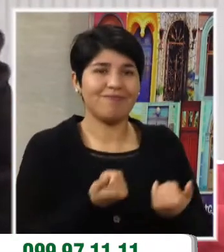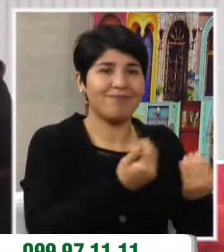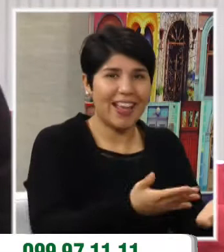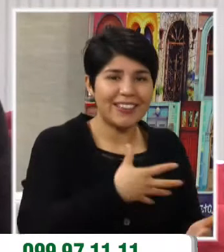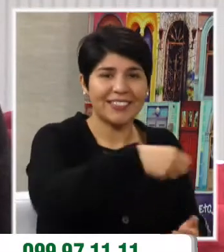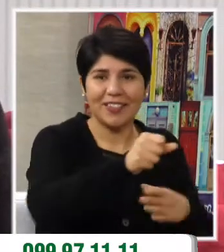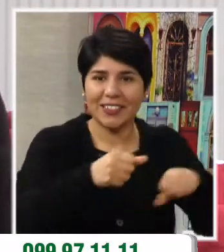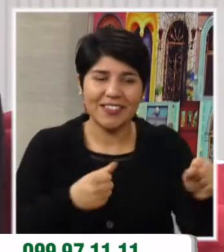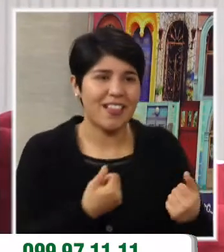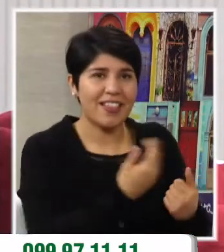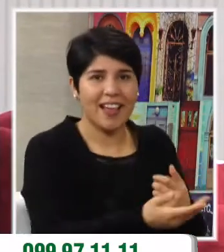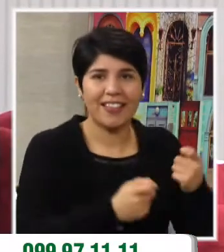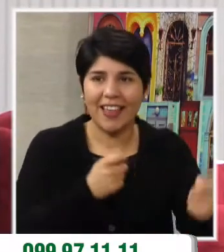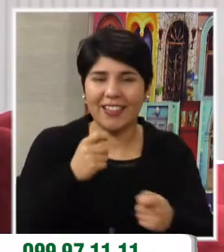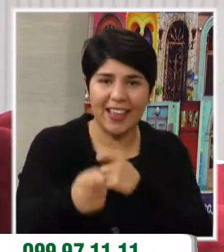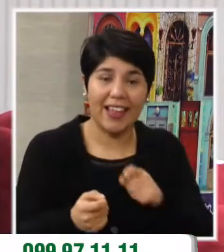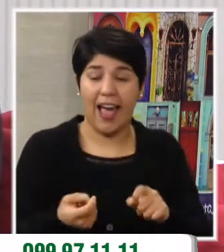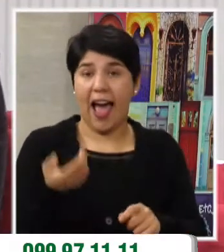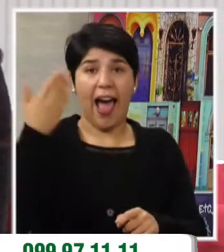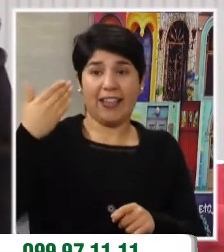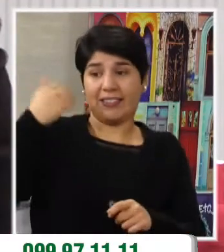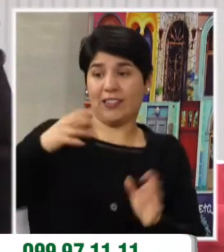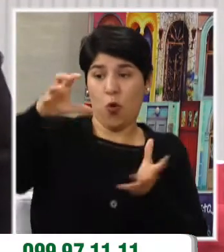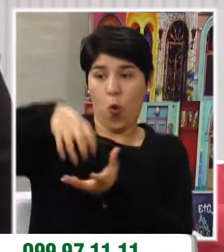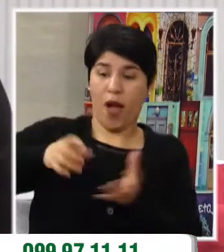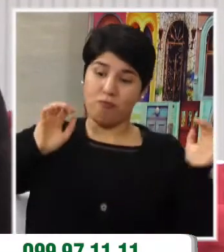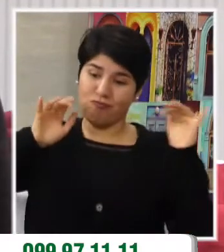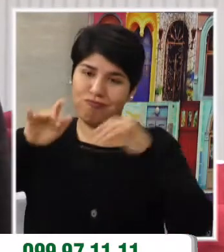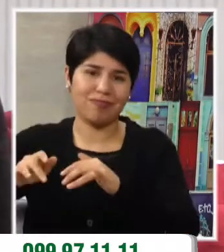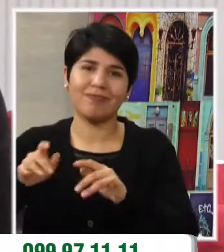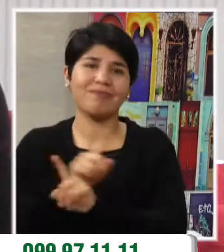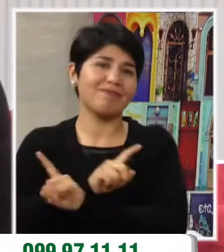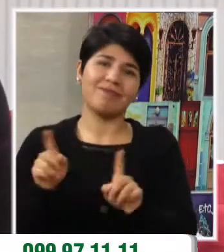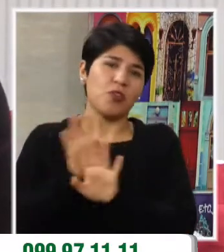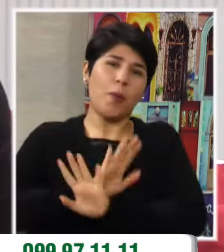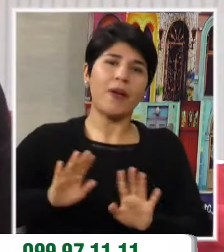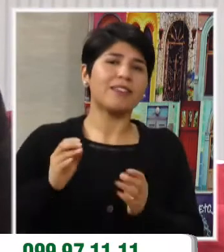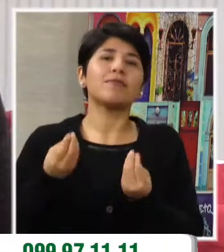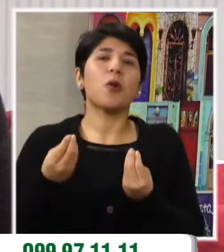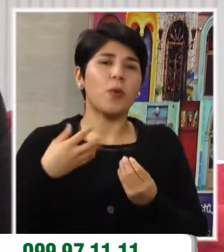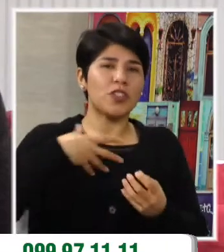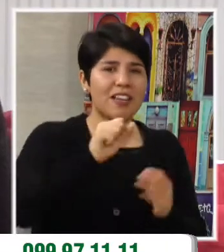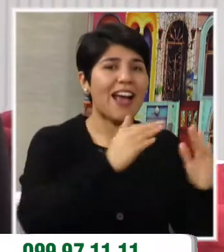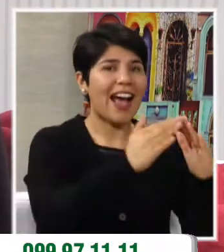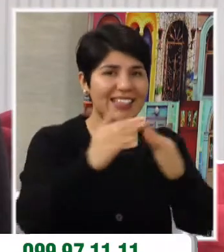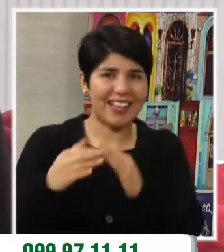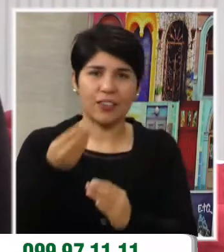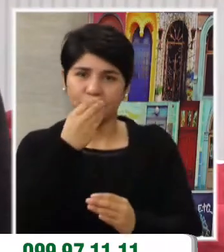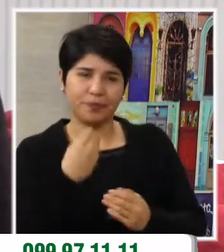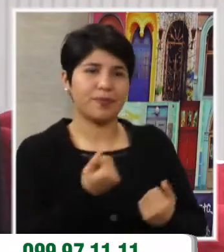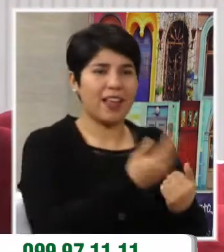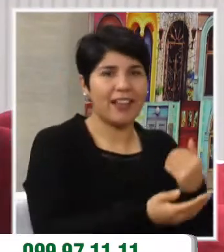que las comidas que recibían dentro del centro diurno las están recibiendo en su casa la dirección de obras colabora muchísimo